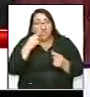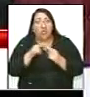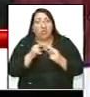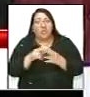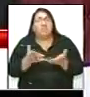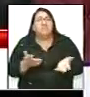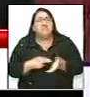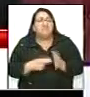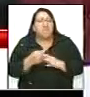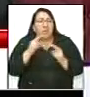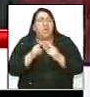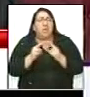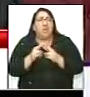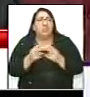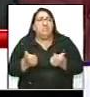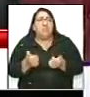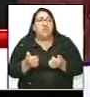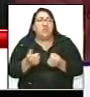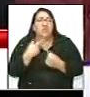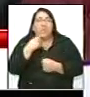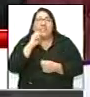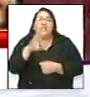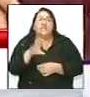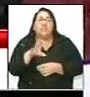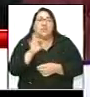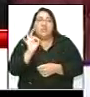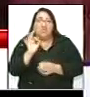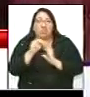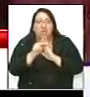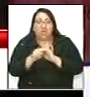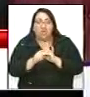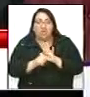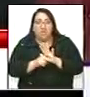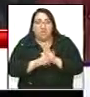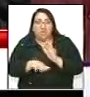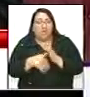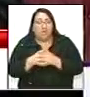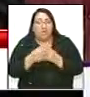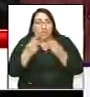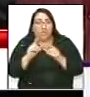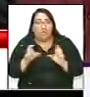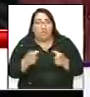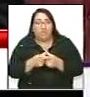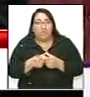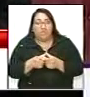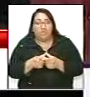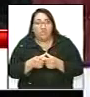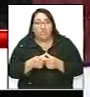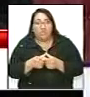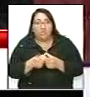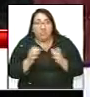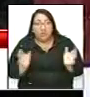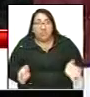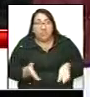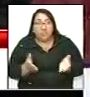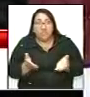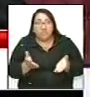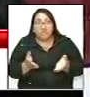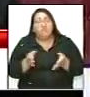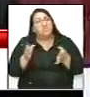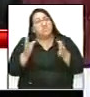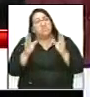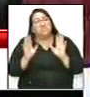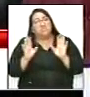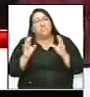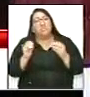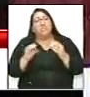significa conocido? Como dicen en la propia norma, que todas las decisiones de la Comisión tienen que estar motivadas, ¿no? Entonces,